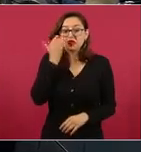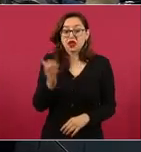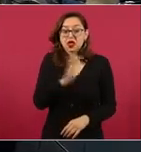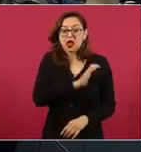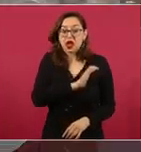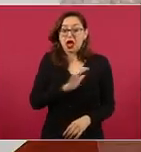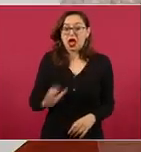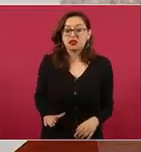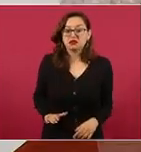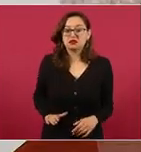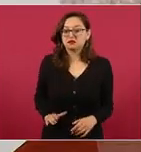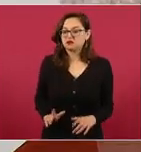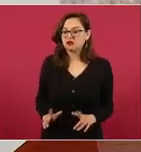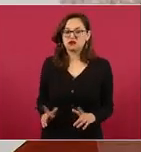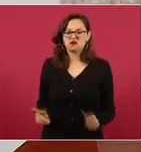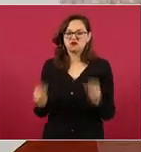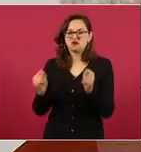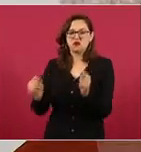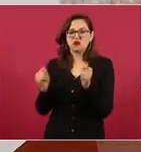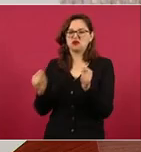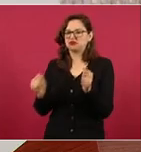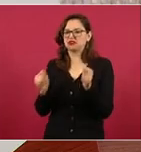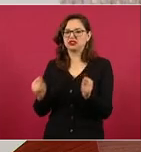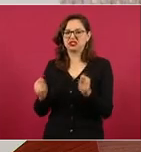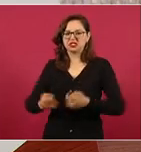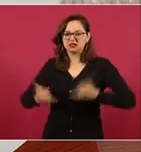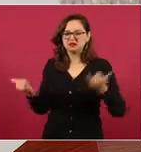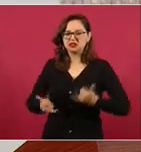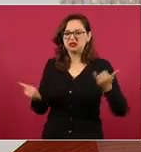haya sido como haya sido,